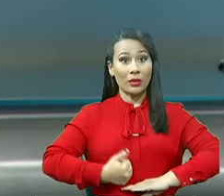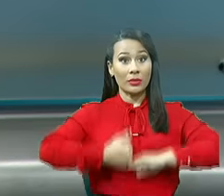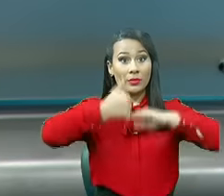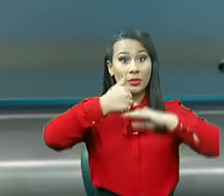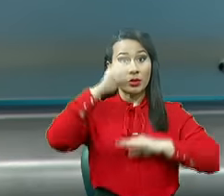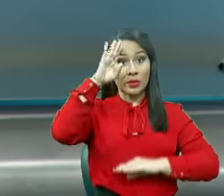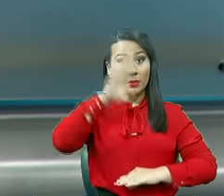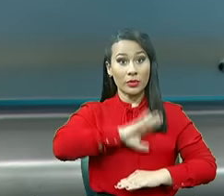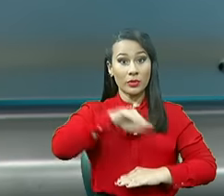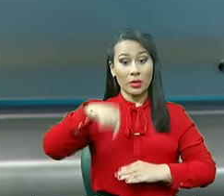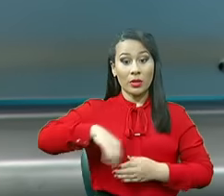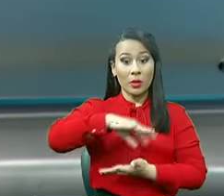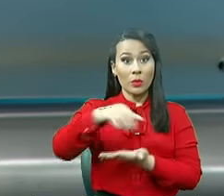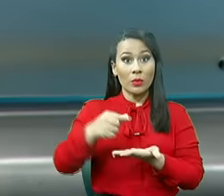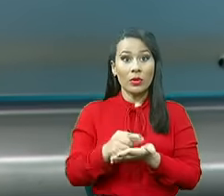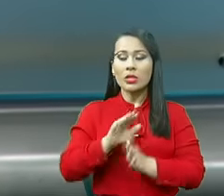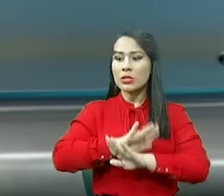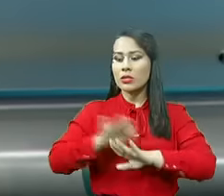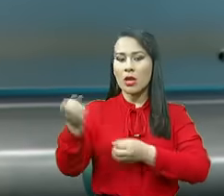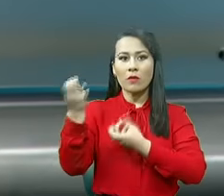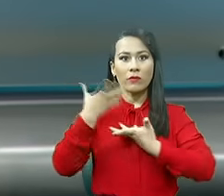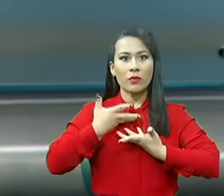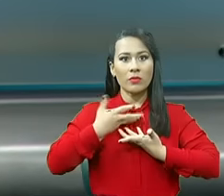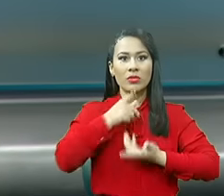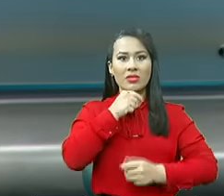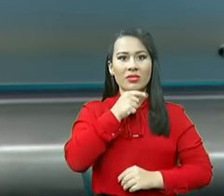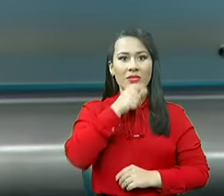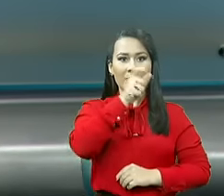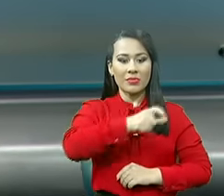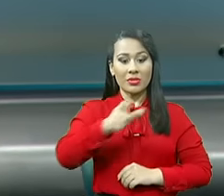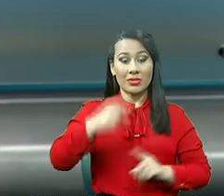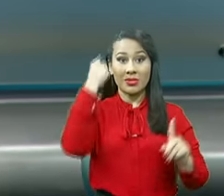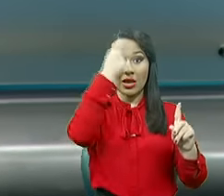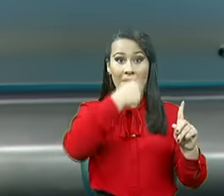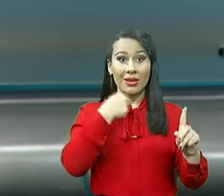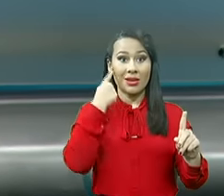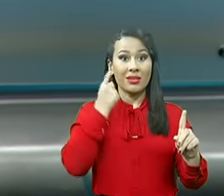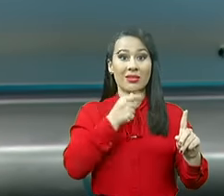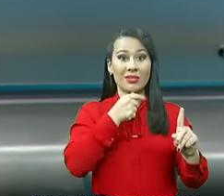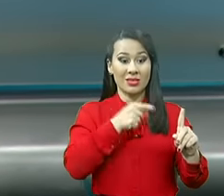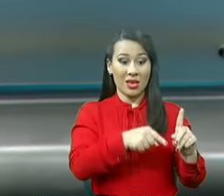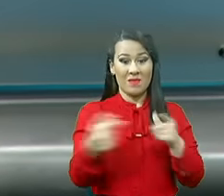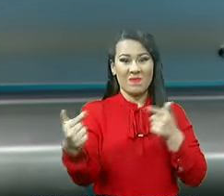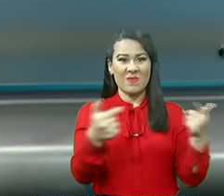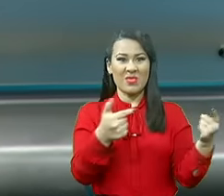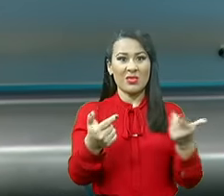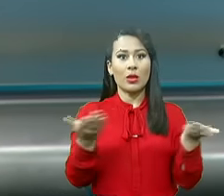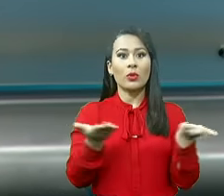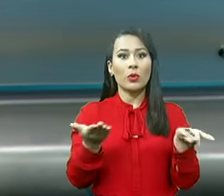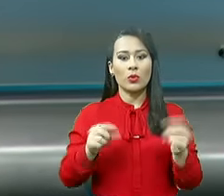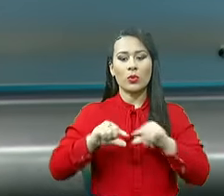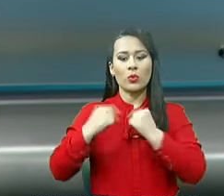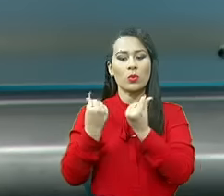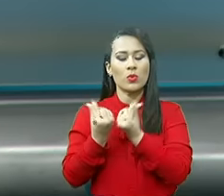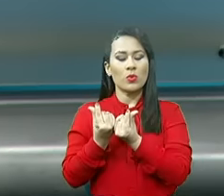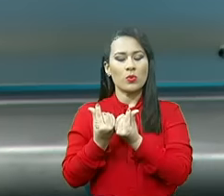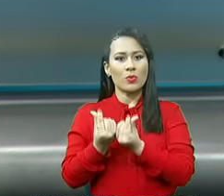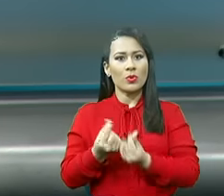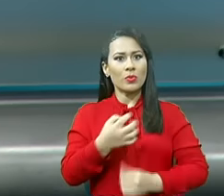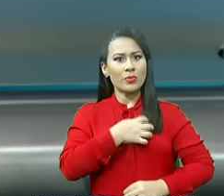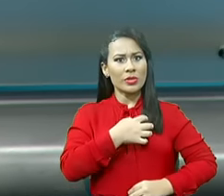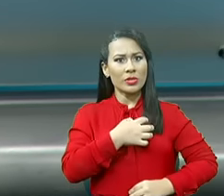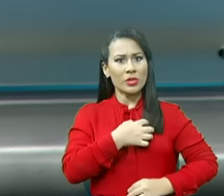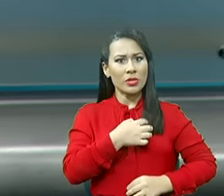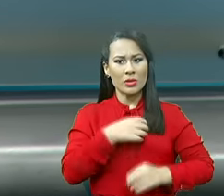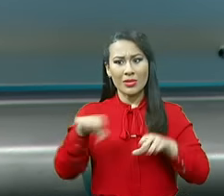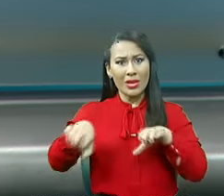delay informó que ya tienen identificadas a varias personas que habrían propiciado la riña registrada en la barra Sur oscura durante